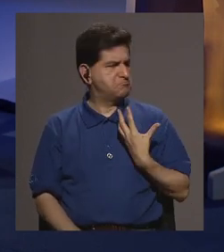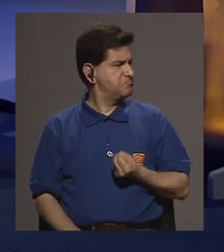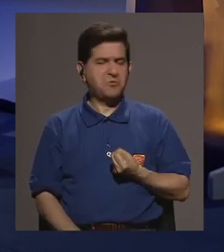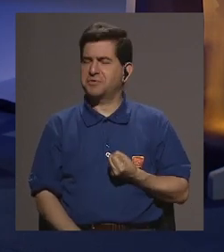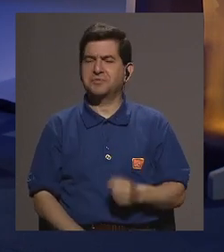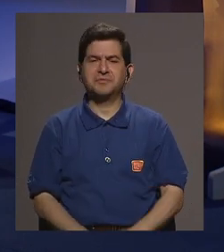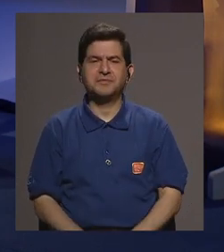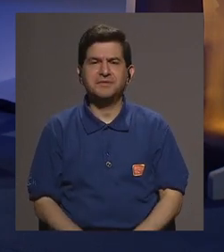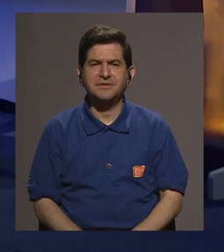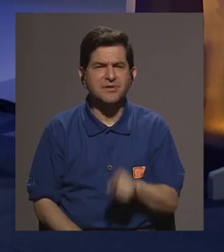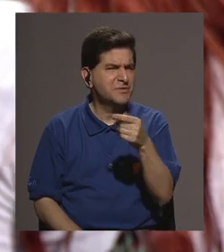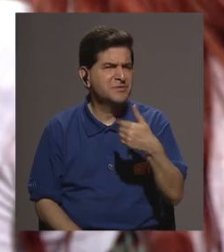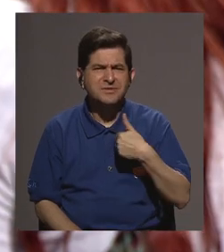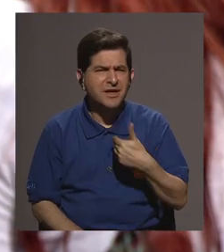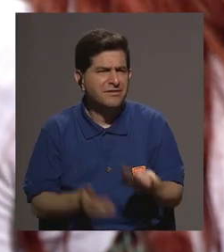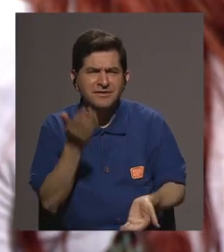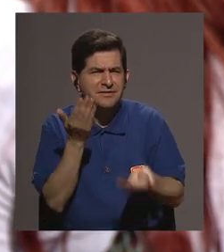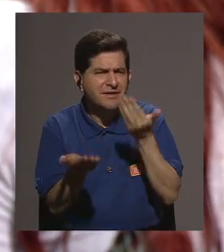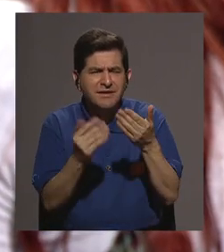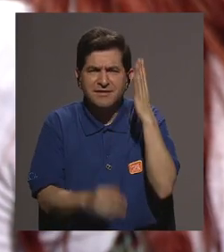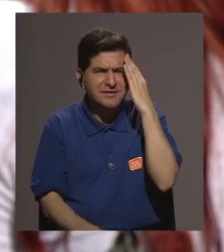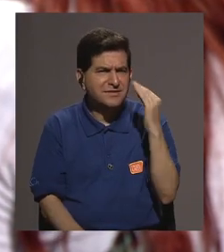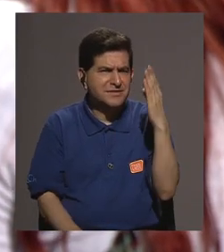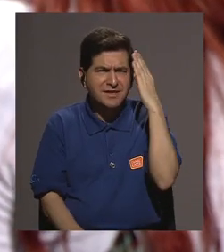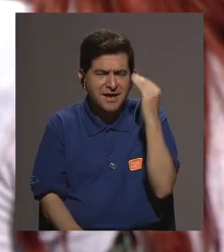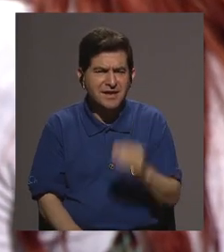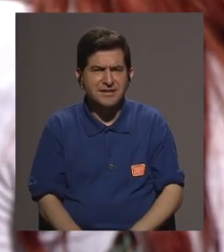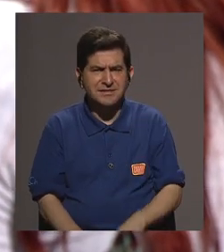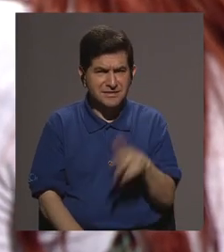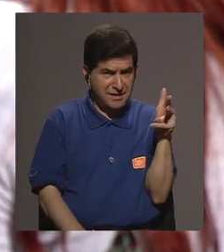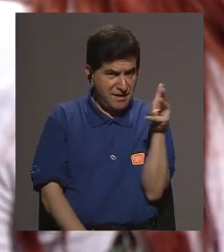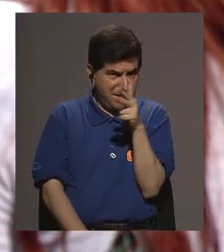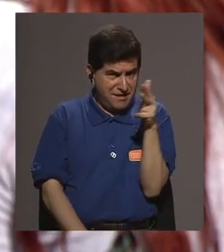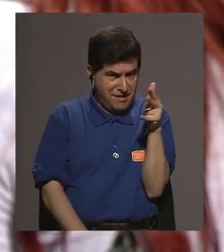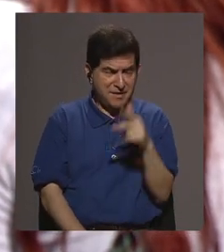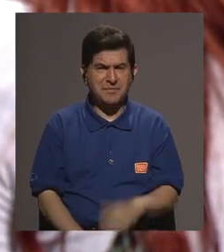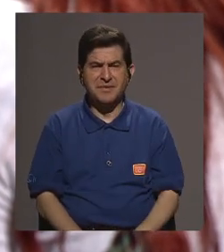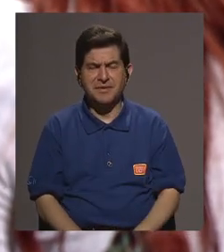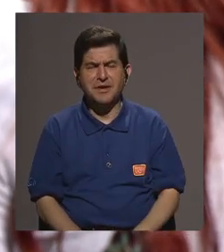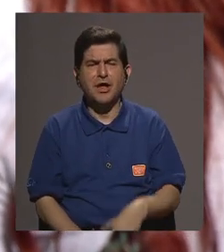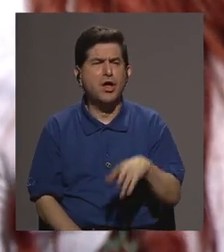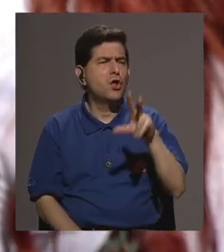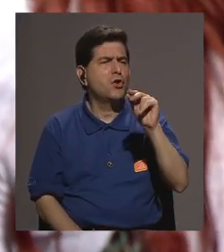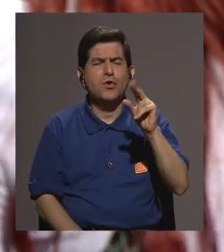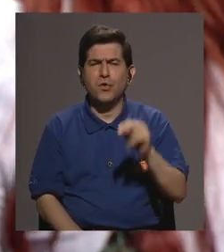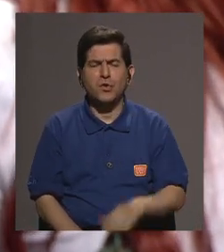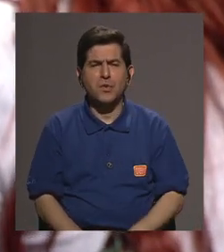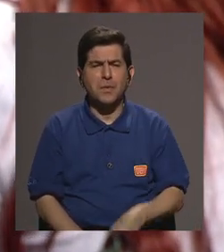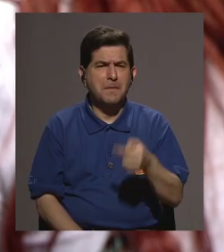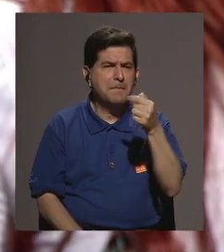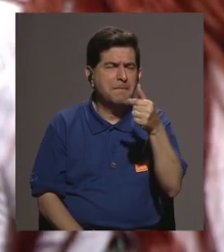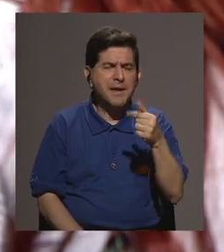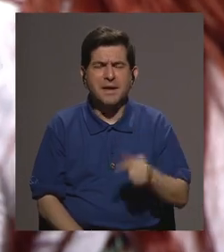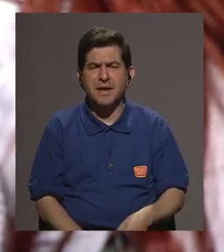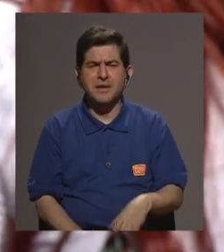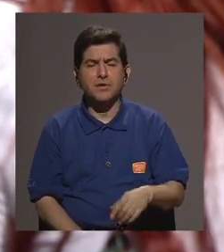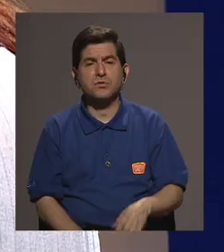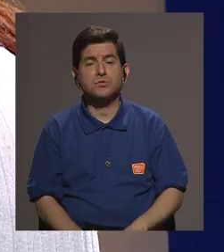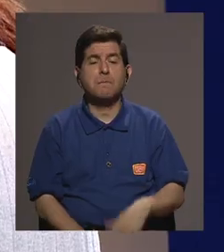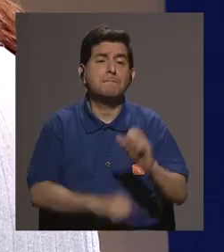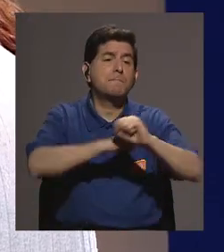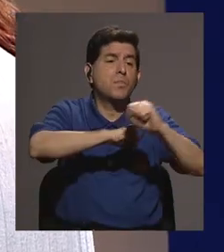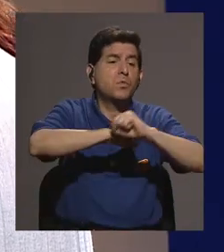arrepentiré no tenías como mucha experiencia frente a cámaras sólo algunos nuevos cortos o